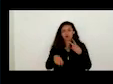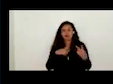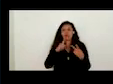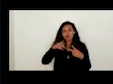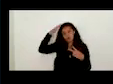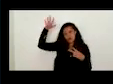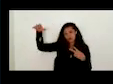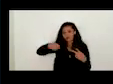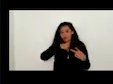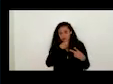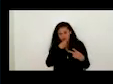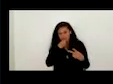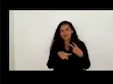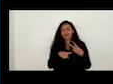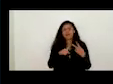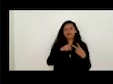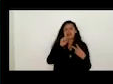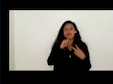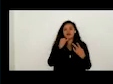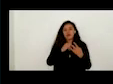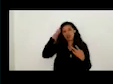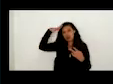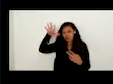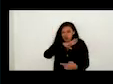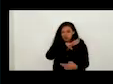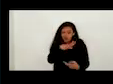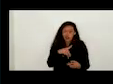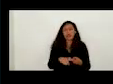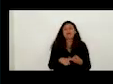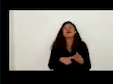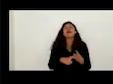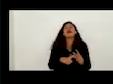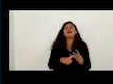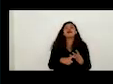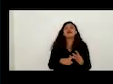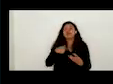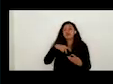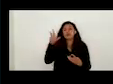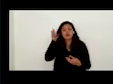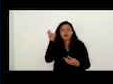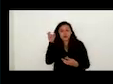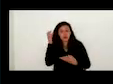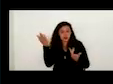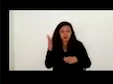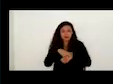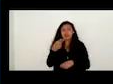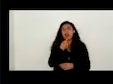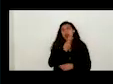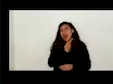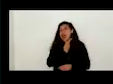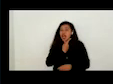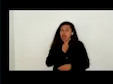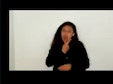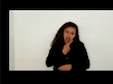mayor y del adulto en general. Y me gustaría escucharlos, más que yo estarles hablando qué es con lo